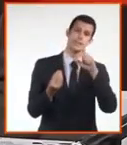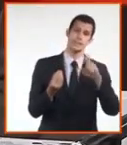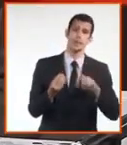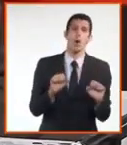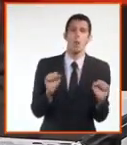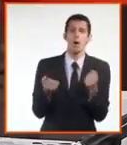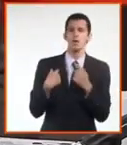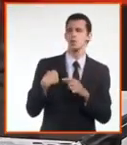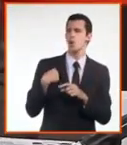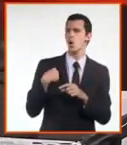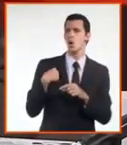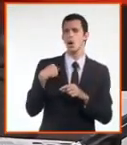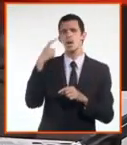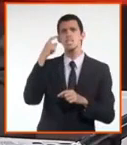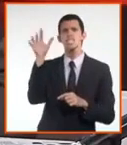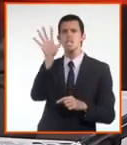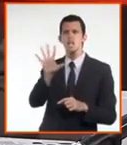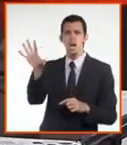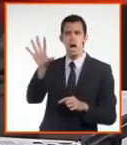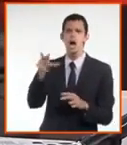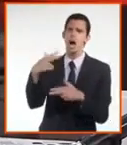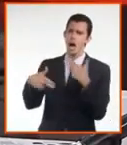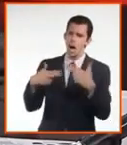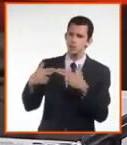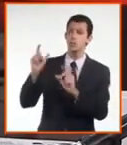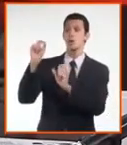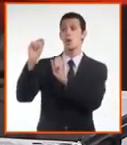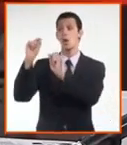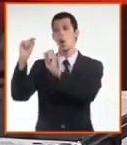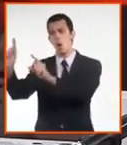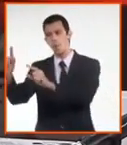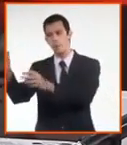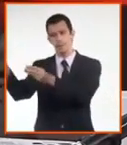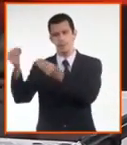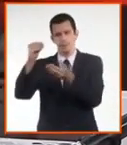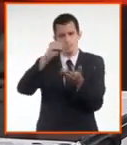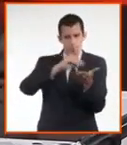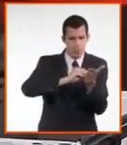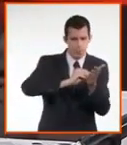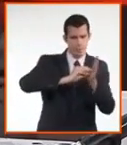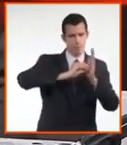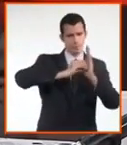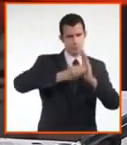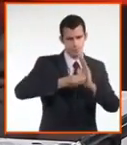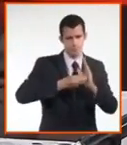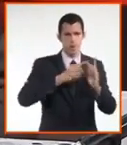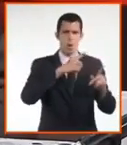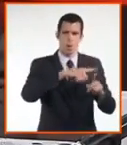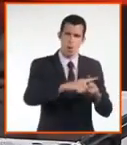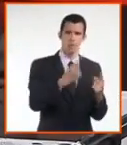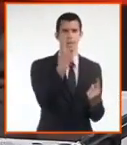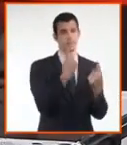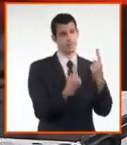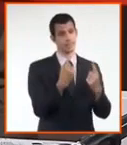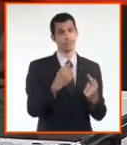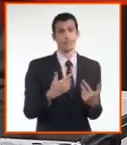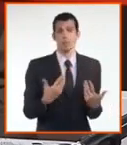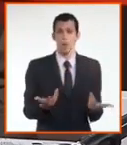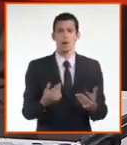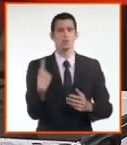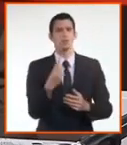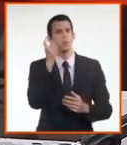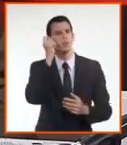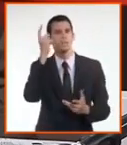nosotros entonces nosotros hemos venido trabajando temas con la industria militar hemos venido trabajando con el grupo